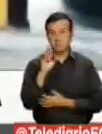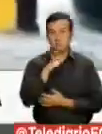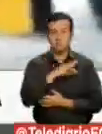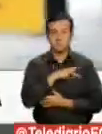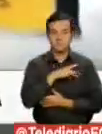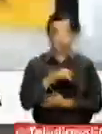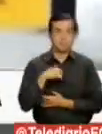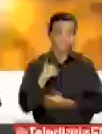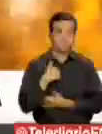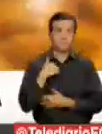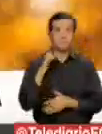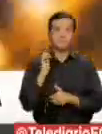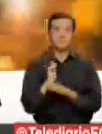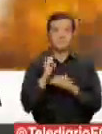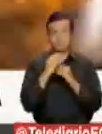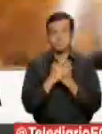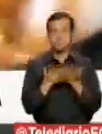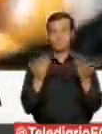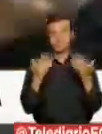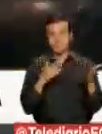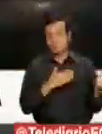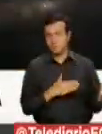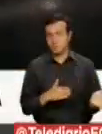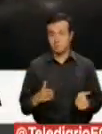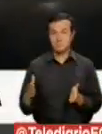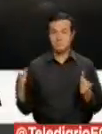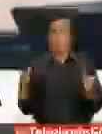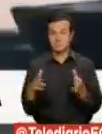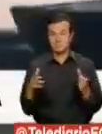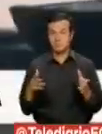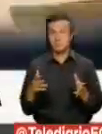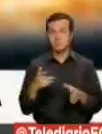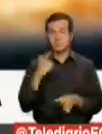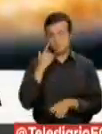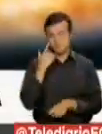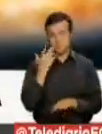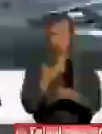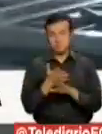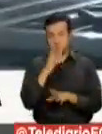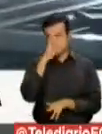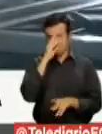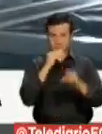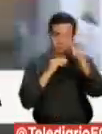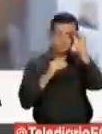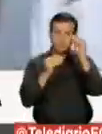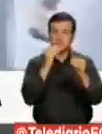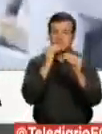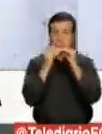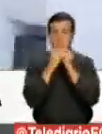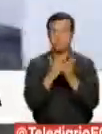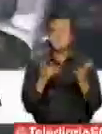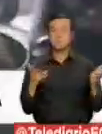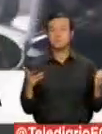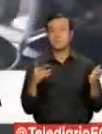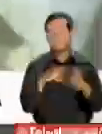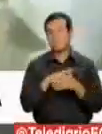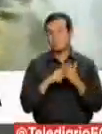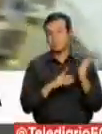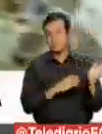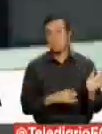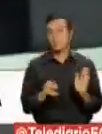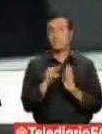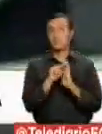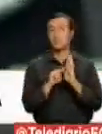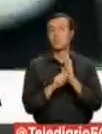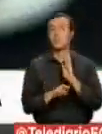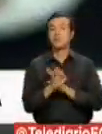Chile, Argentina y Ecuador se disputarán el galardón y pondrán a prueba sus conocimientos gastronómicos bajo estrictas normas